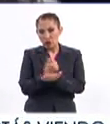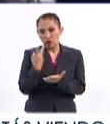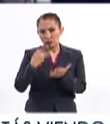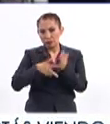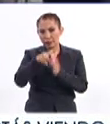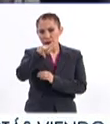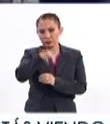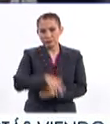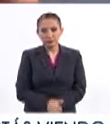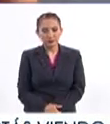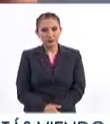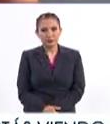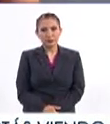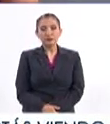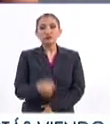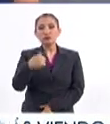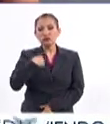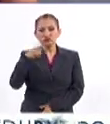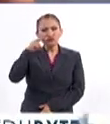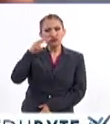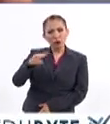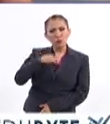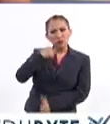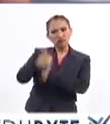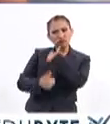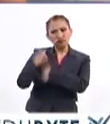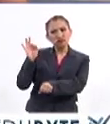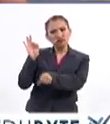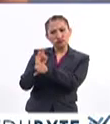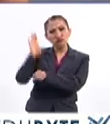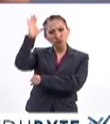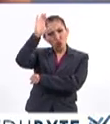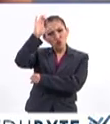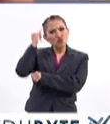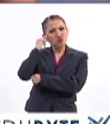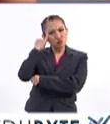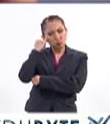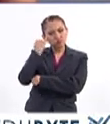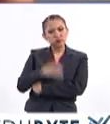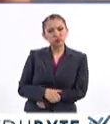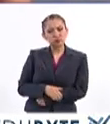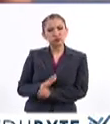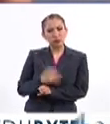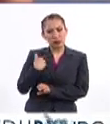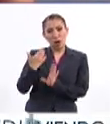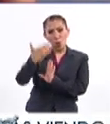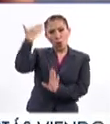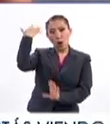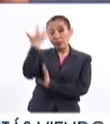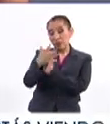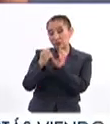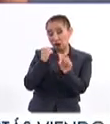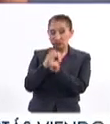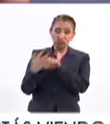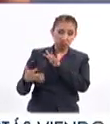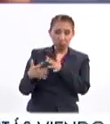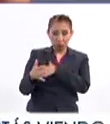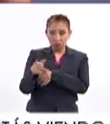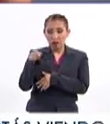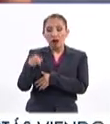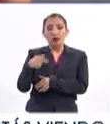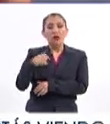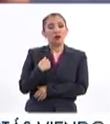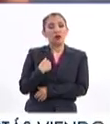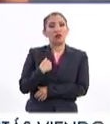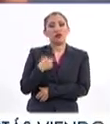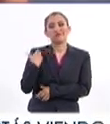en el 2018. Yo vi que podía concursar en fortalecimiento de la cultura indígena porque desde hace 10 años más o menos